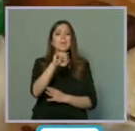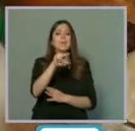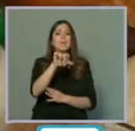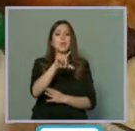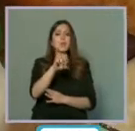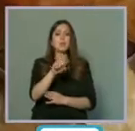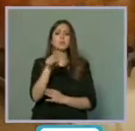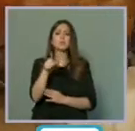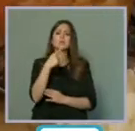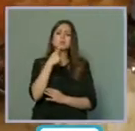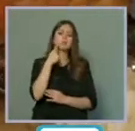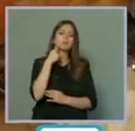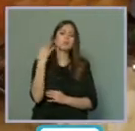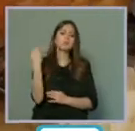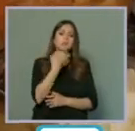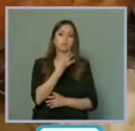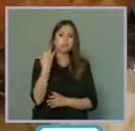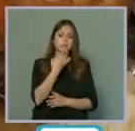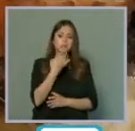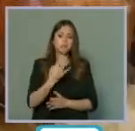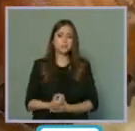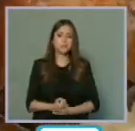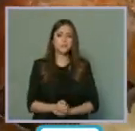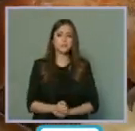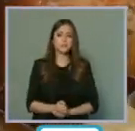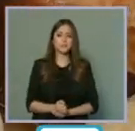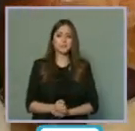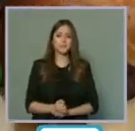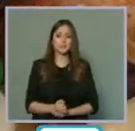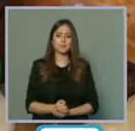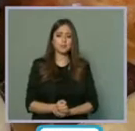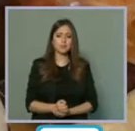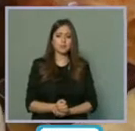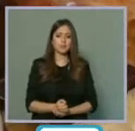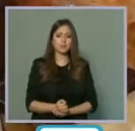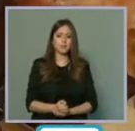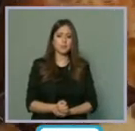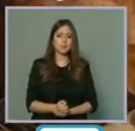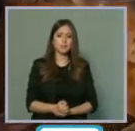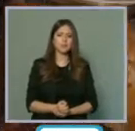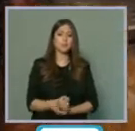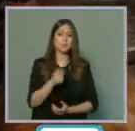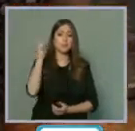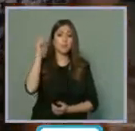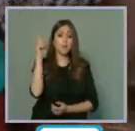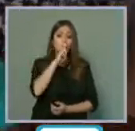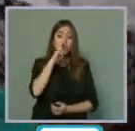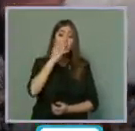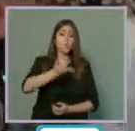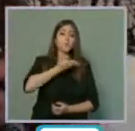ricos que saben, ¿no? Sí, ellos consumen muchos pepinillos, ya